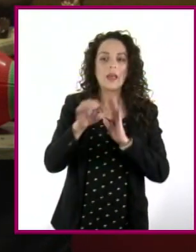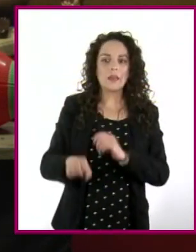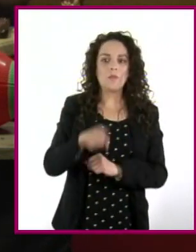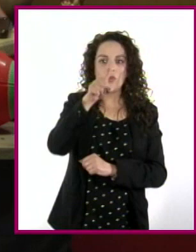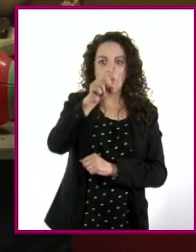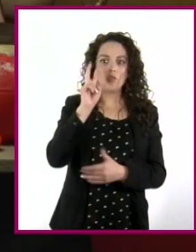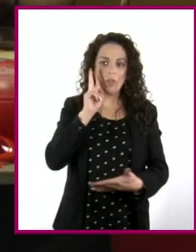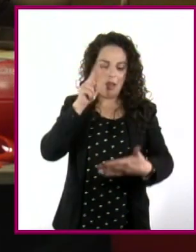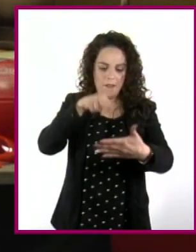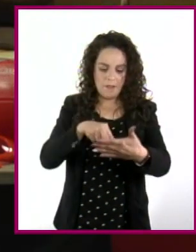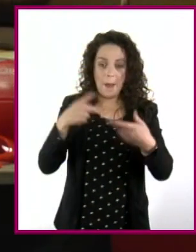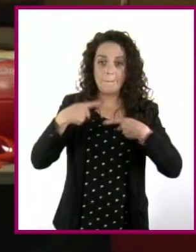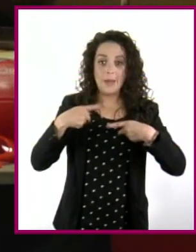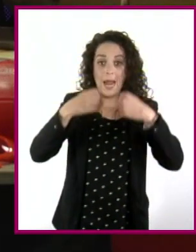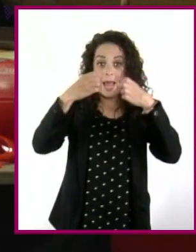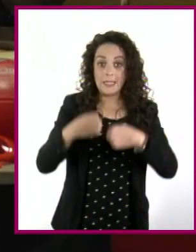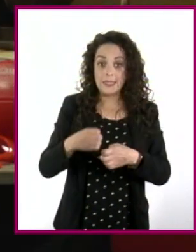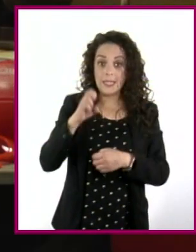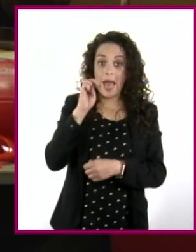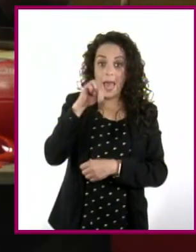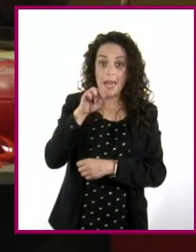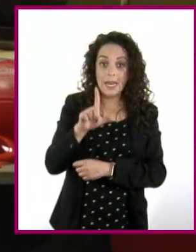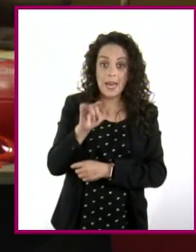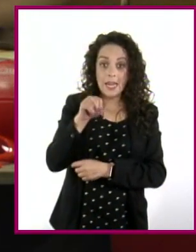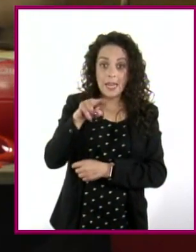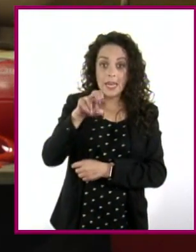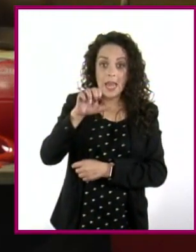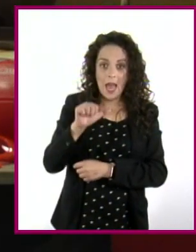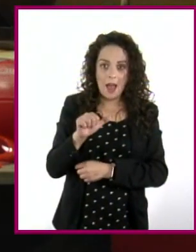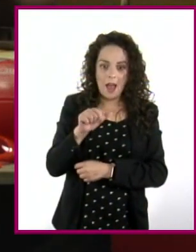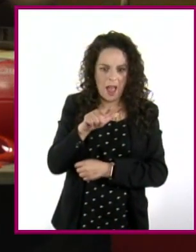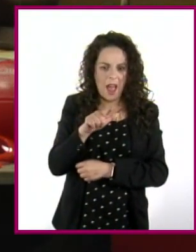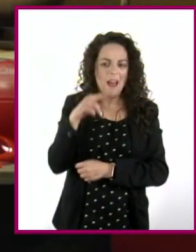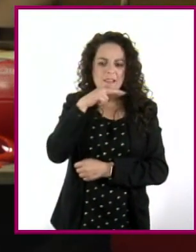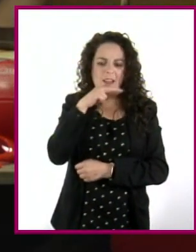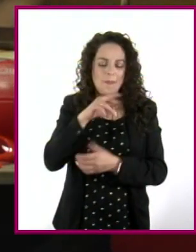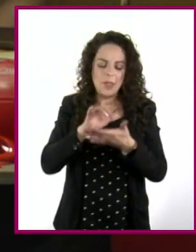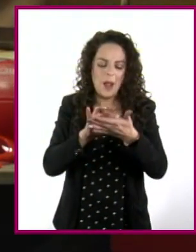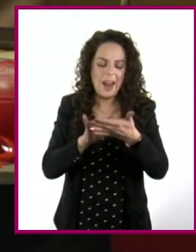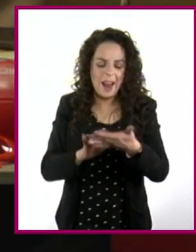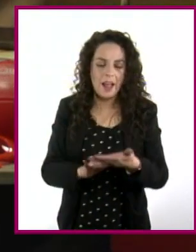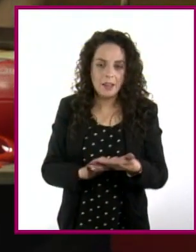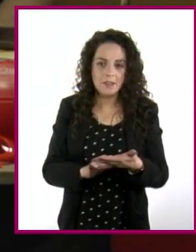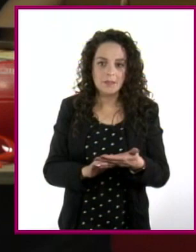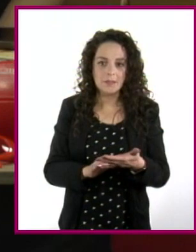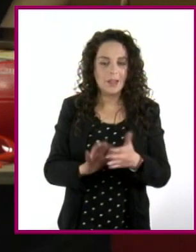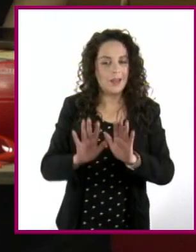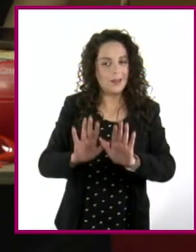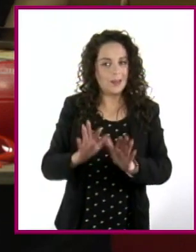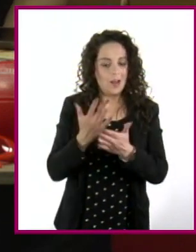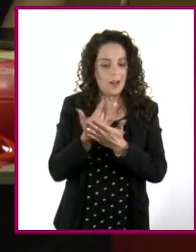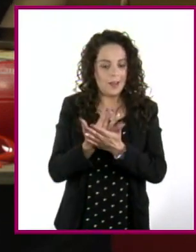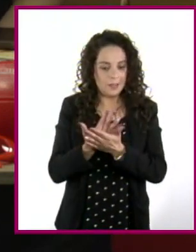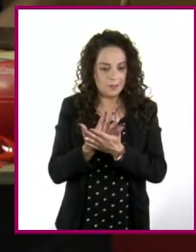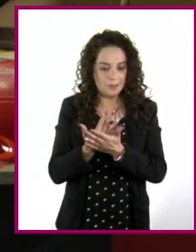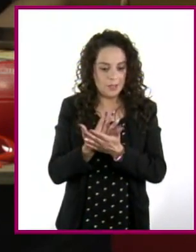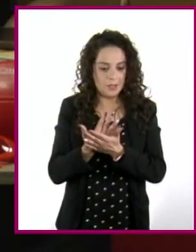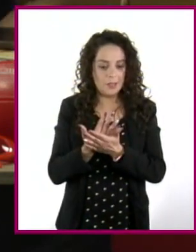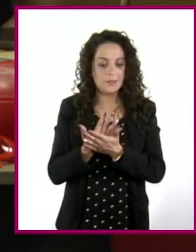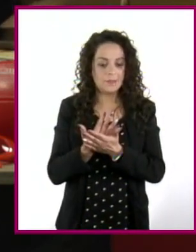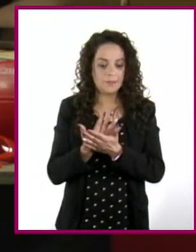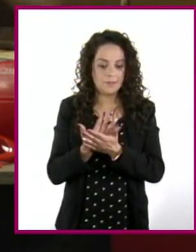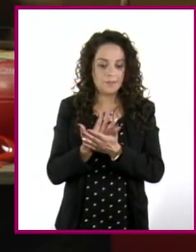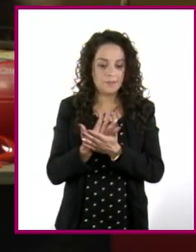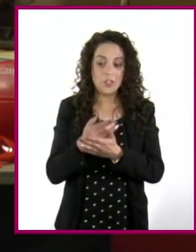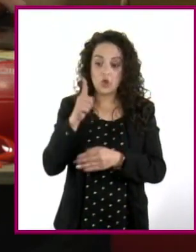tendemos a ser impulsivos. Escribimos a veces sin pensar. Es mejor que vea que has leído su texto y no has contestado, a que